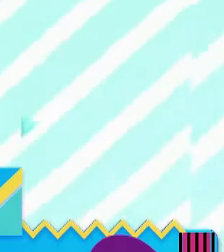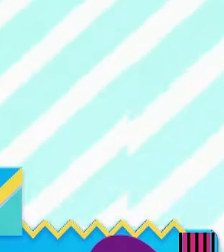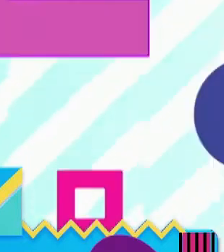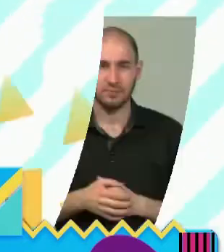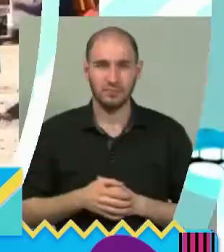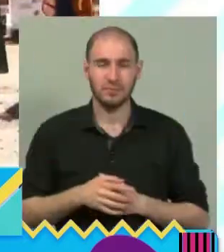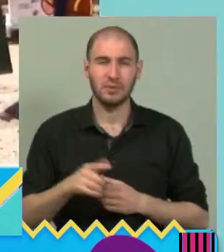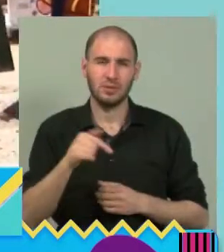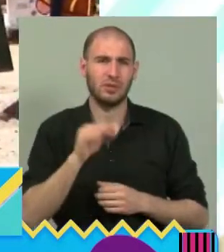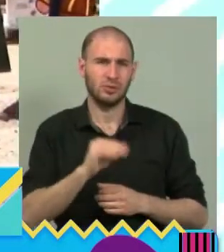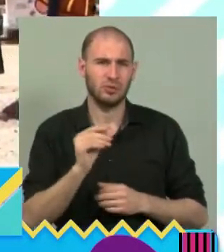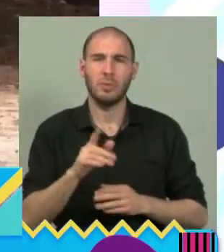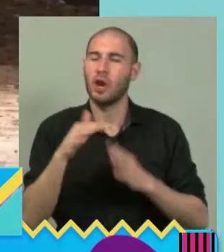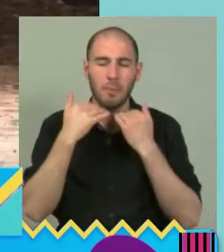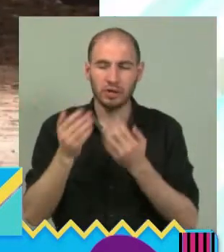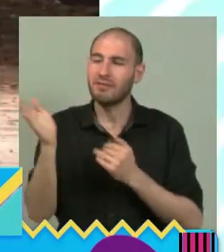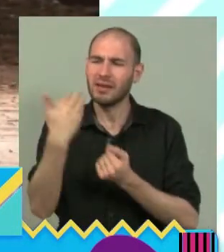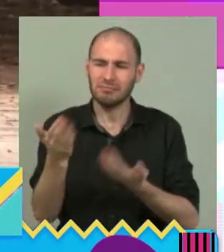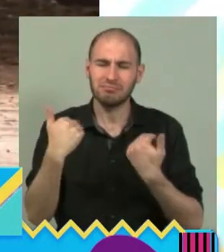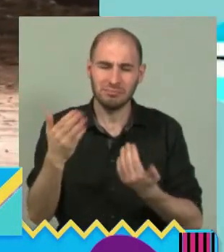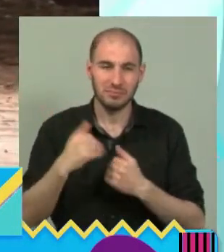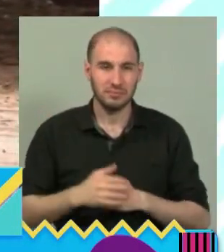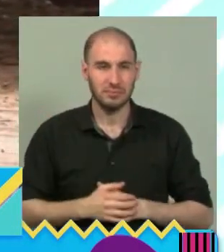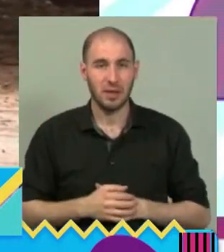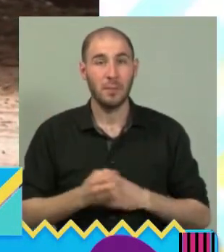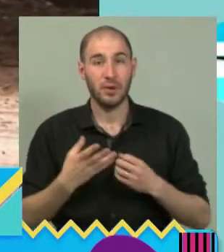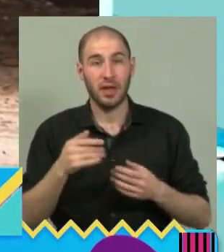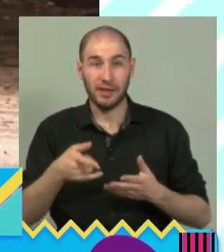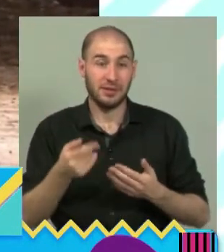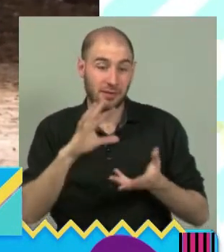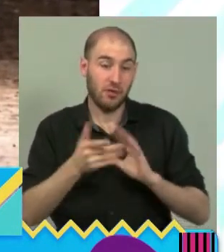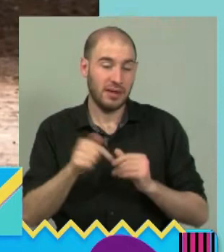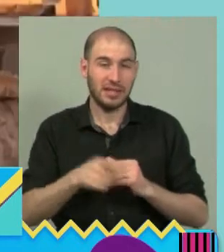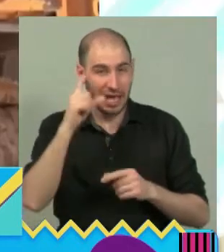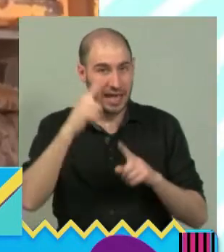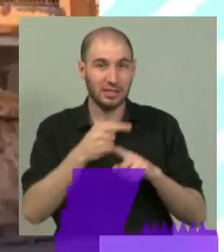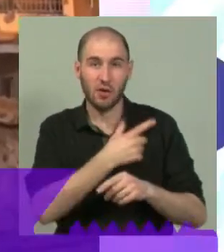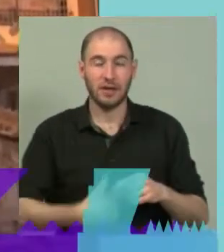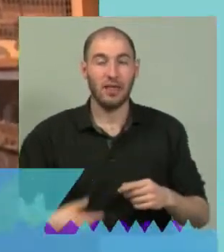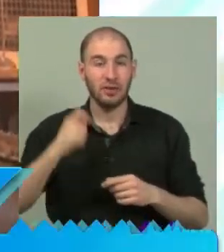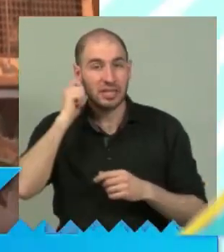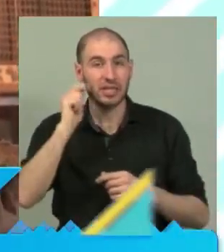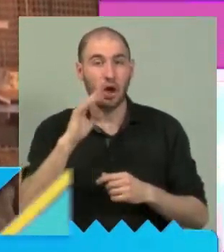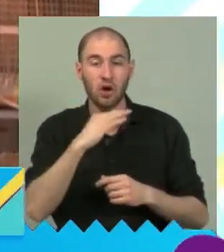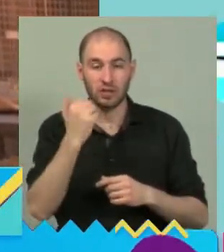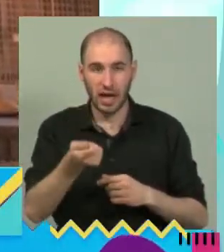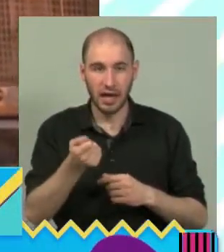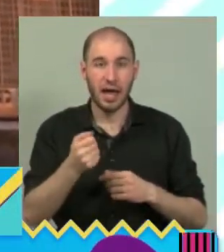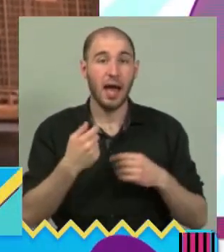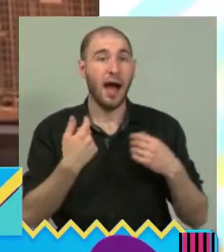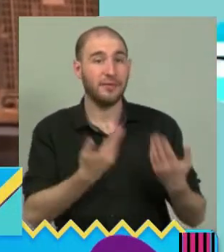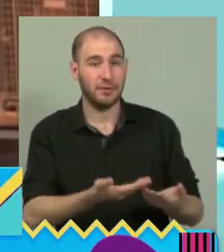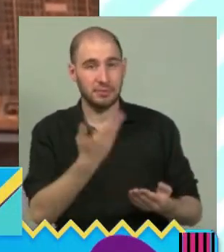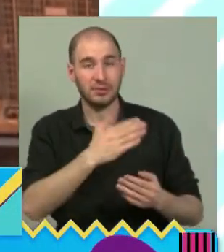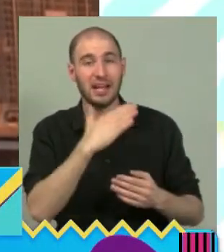Mirá que vamos a contaminar. Sí, no importa, metele nomás. O sea, porque así fue. El ex gobernador Gioja, en vez de ponerse del lado de